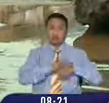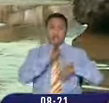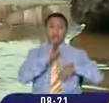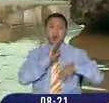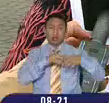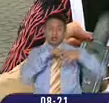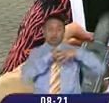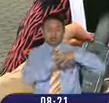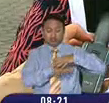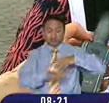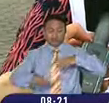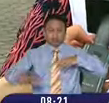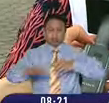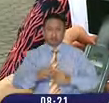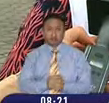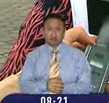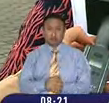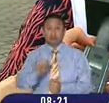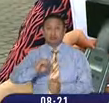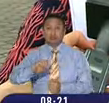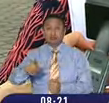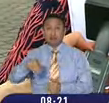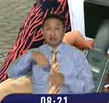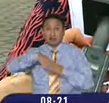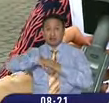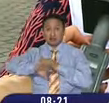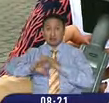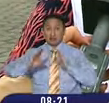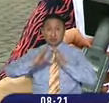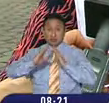de agua. Sí, hay mucha humedad abajo